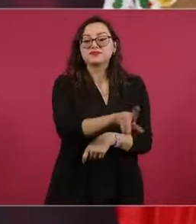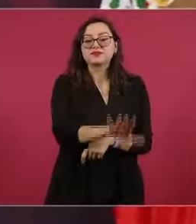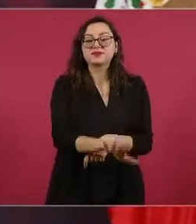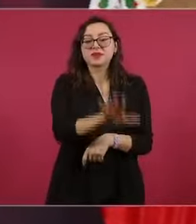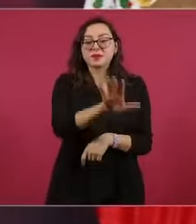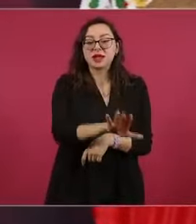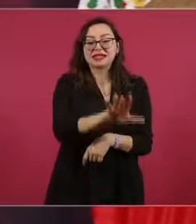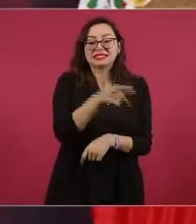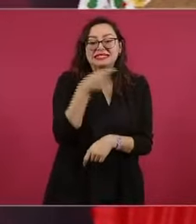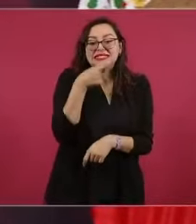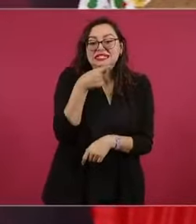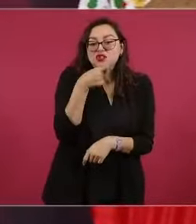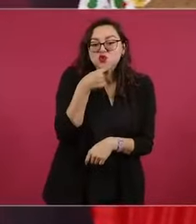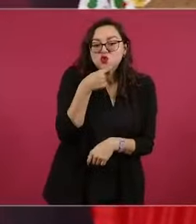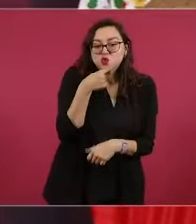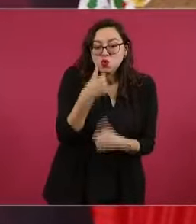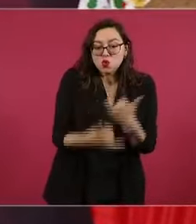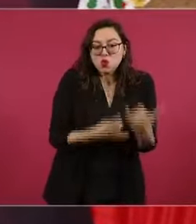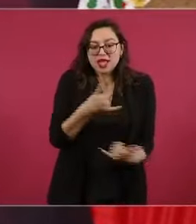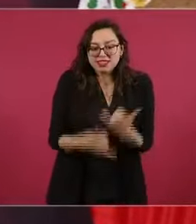eso.